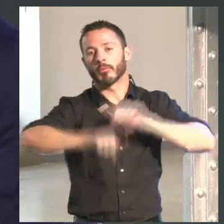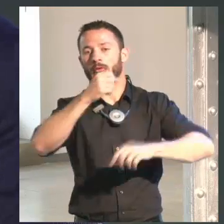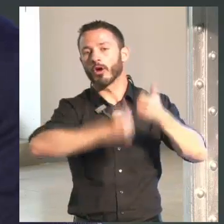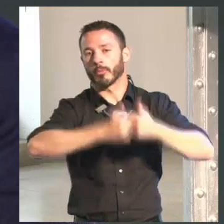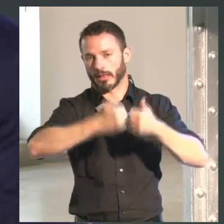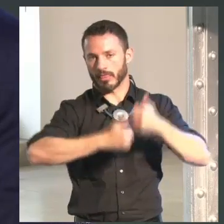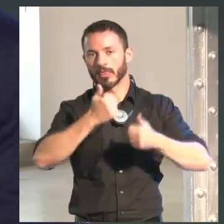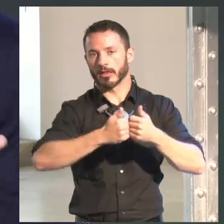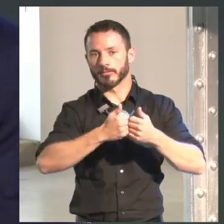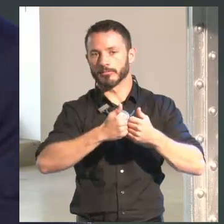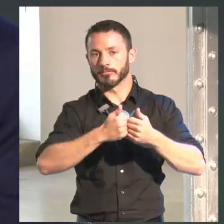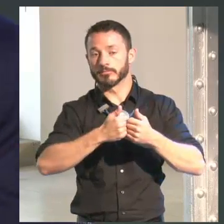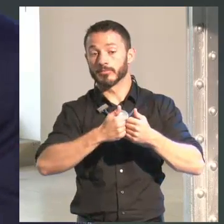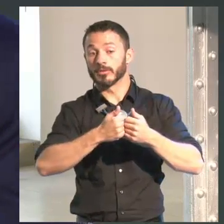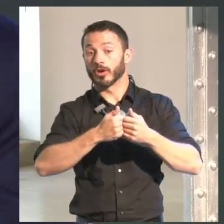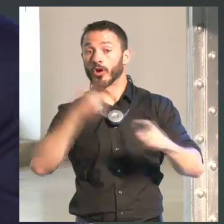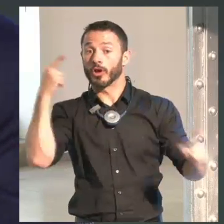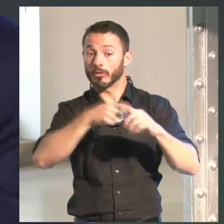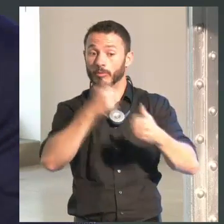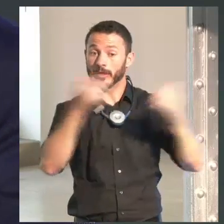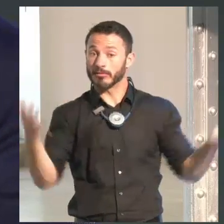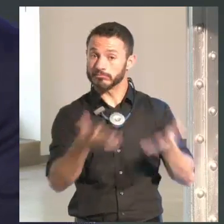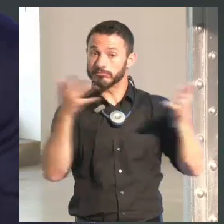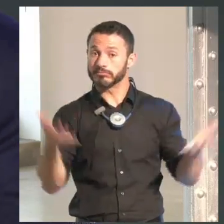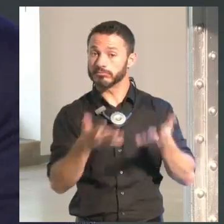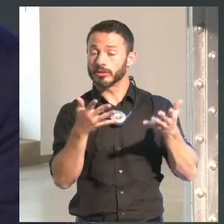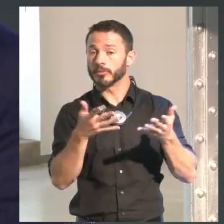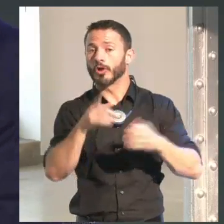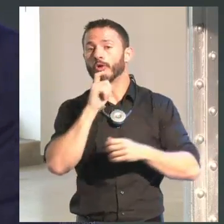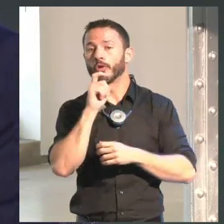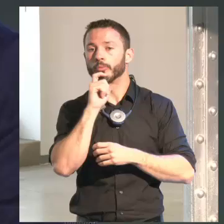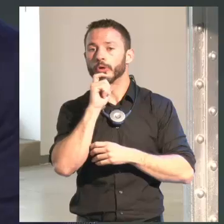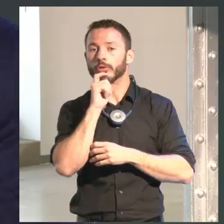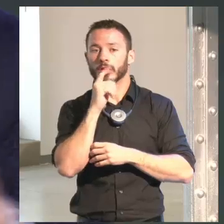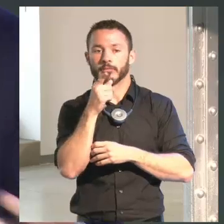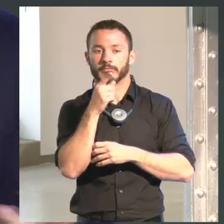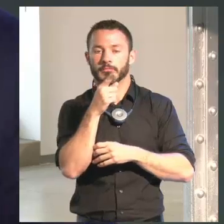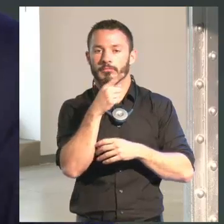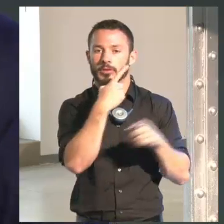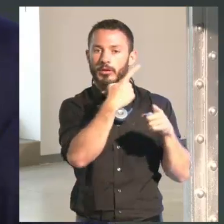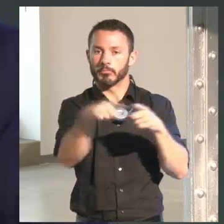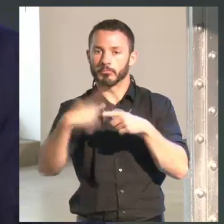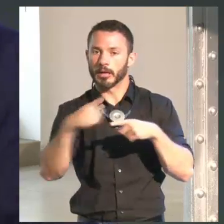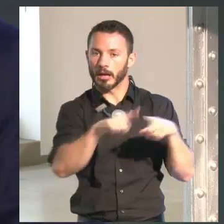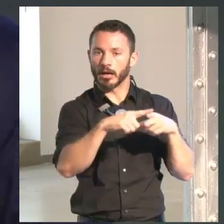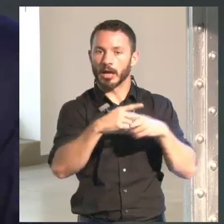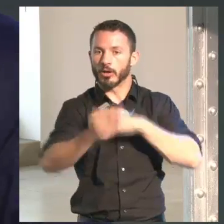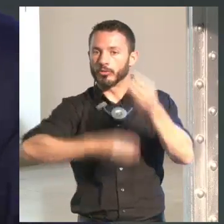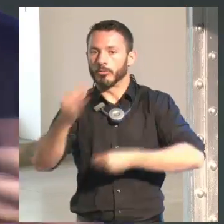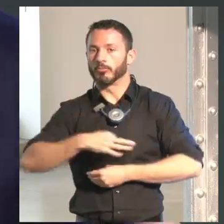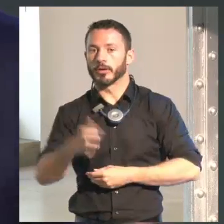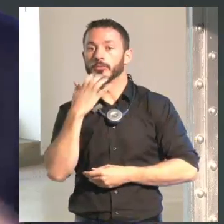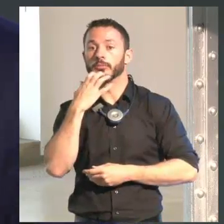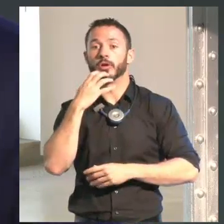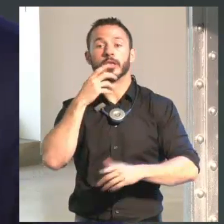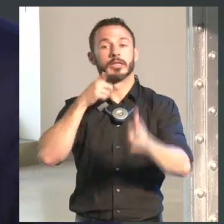esa competencia sería la interoperabilidad, ¿vale? Porque eso da poder. Las telecomunicaciones clásicas,